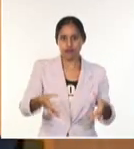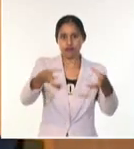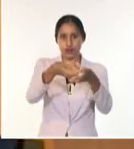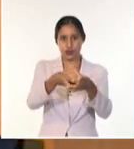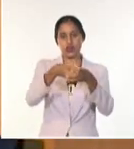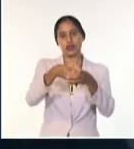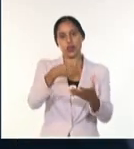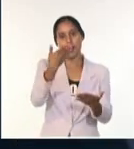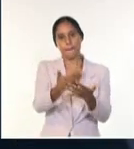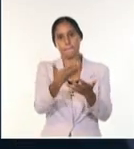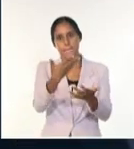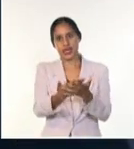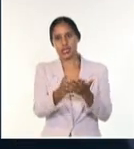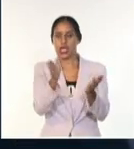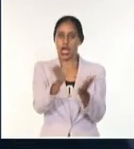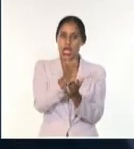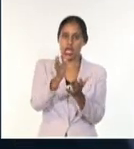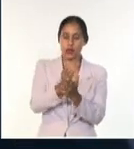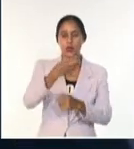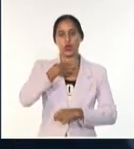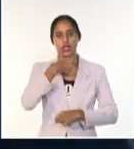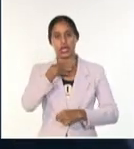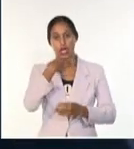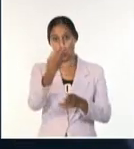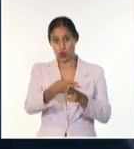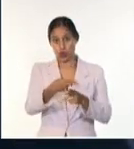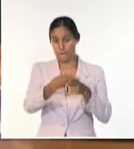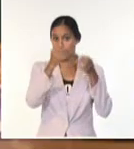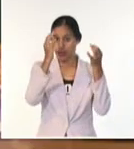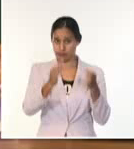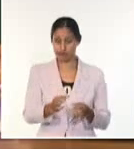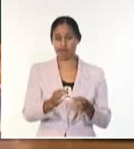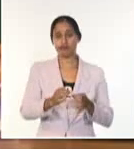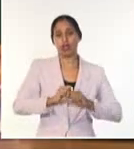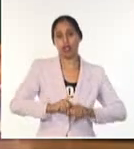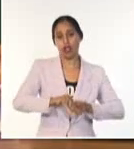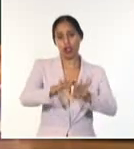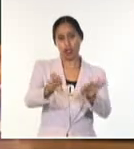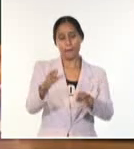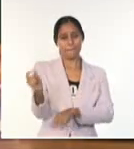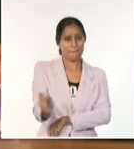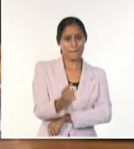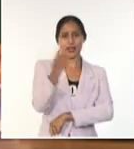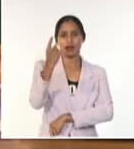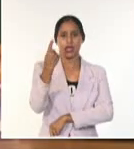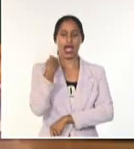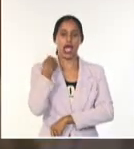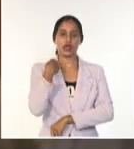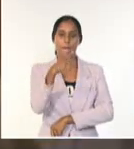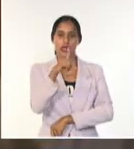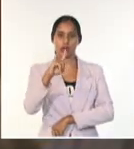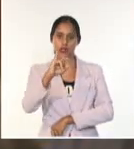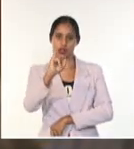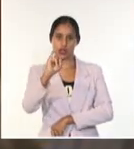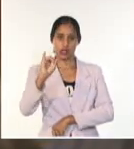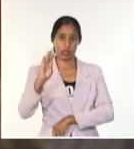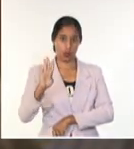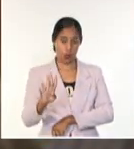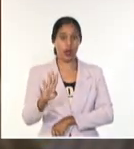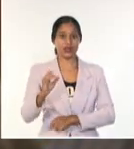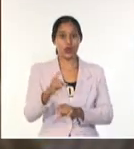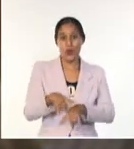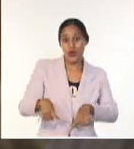más reciente edición del libro Tengo, publicado por primera vez en 1964 por la Universidad Central de Las Villas